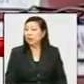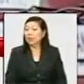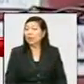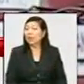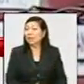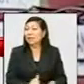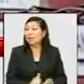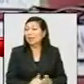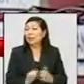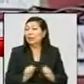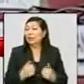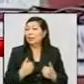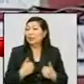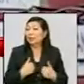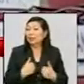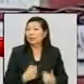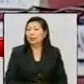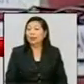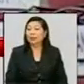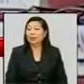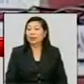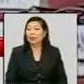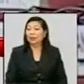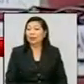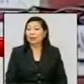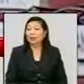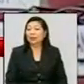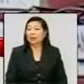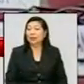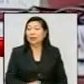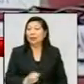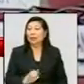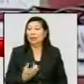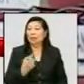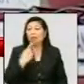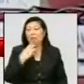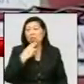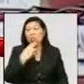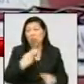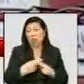que adquieren endoftalmitis estéril.